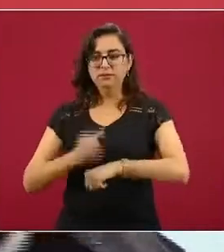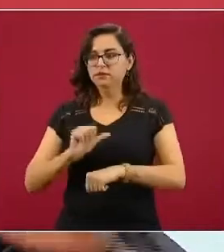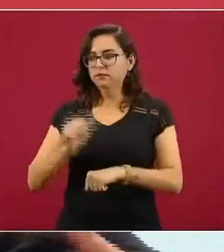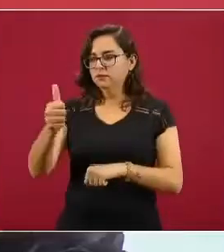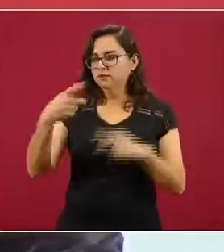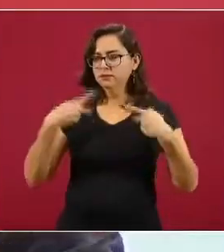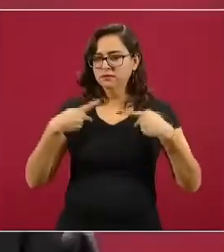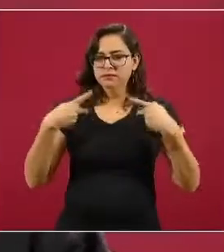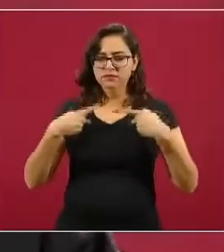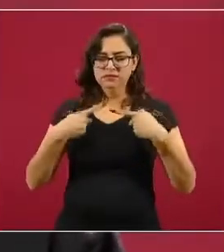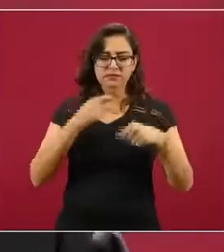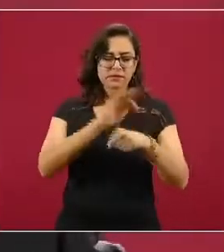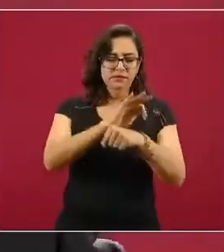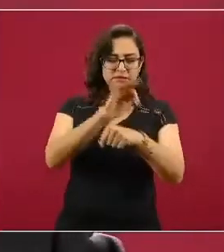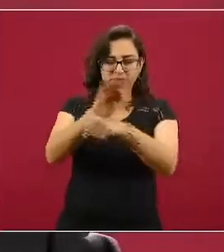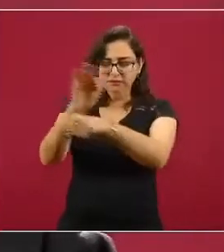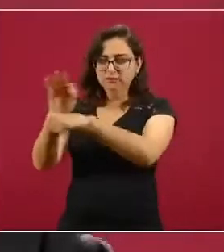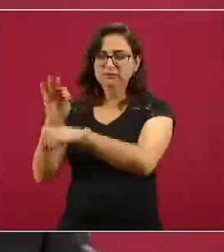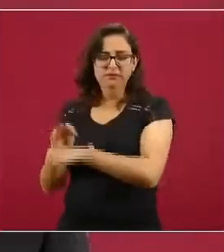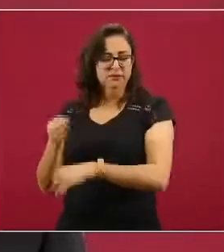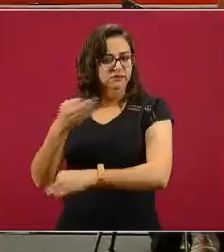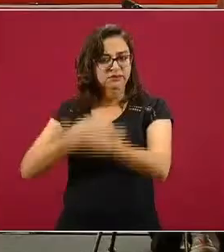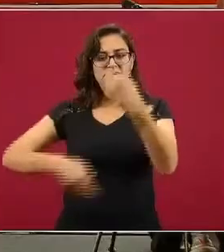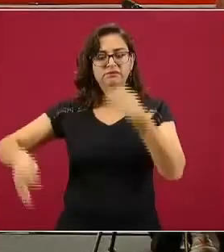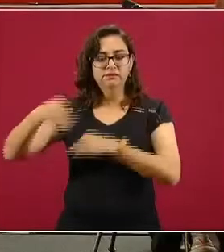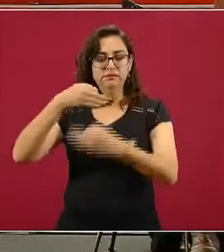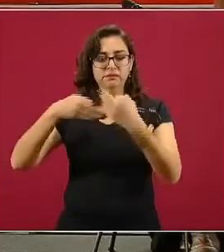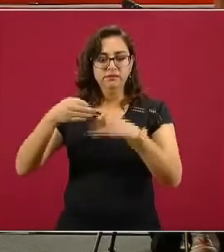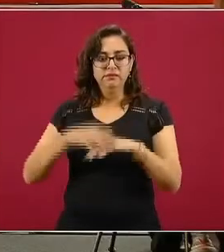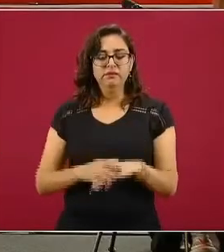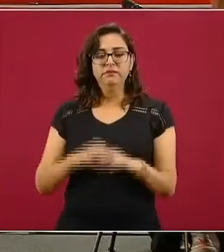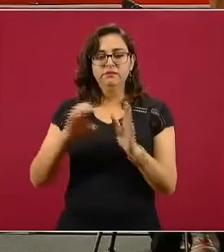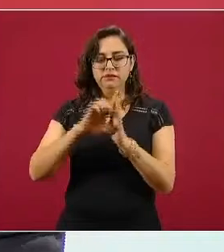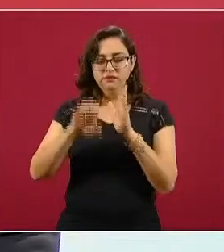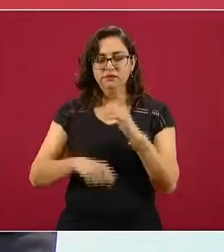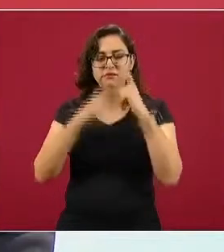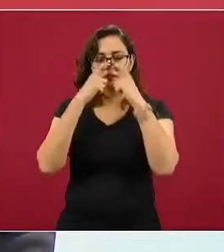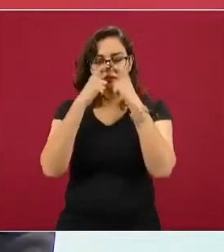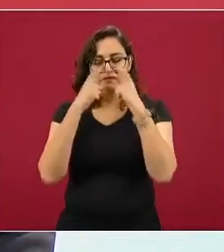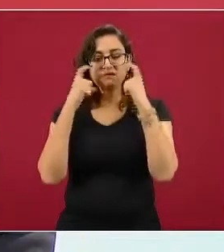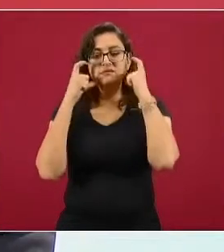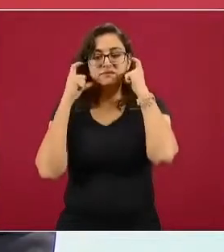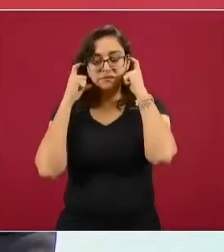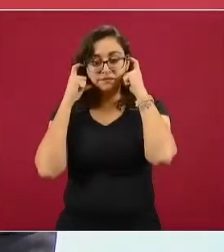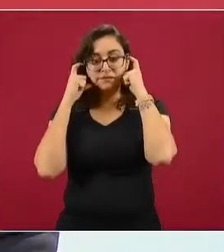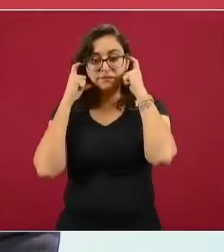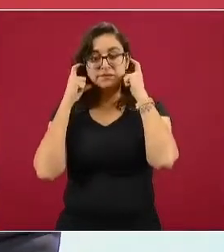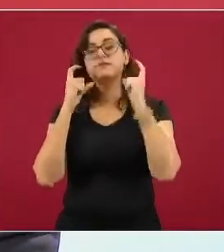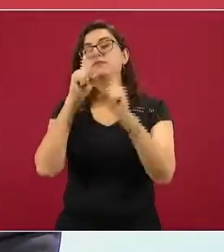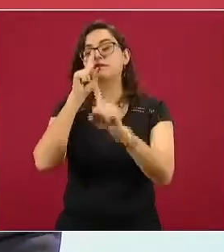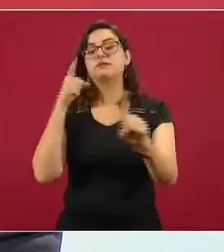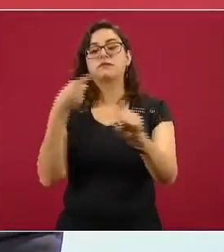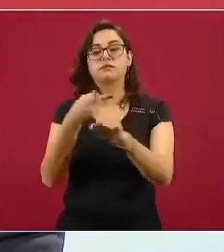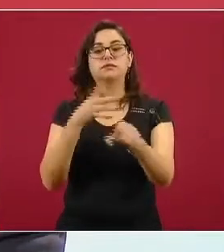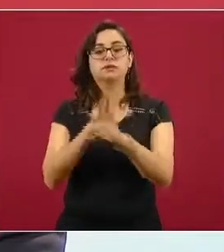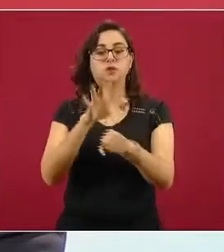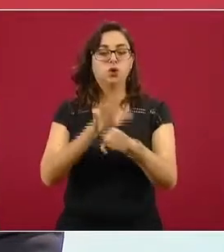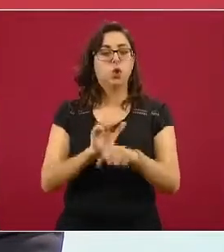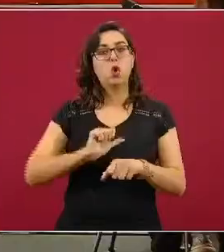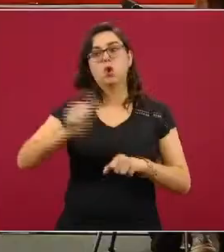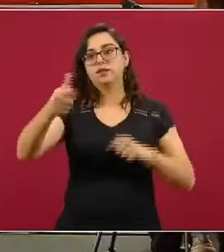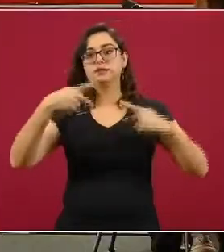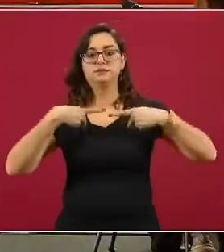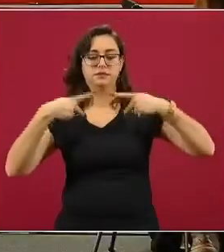personas no necesariamente queridas o no necesariamente cercanas. Por ejemplo, con el uso del cubrebocas, el propósito es proteger a